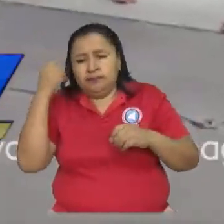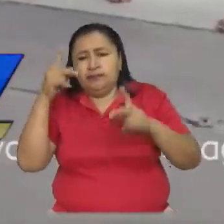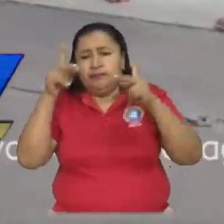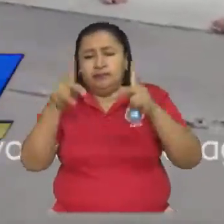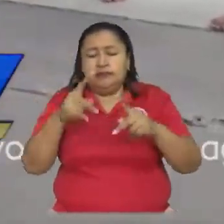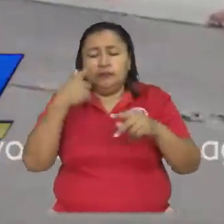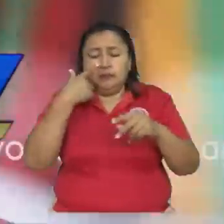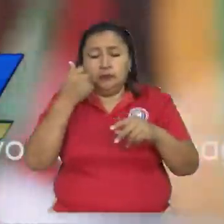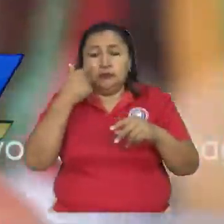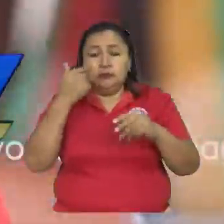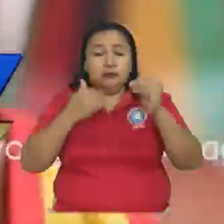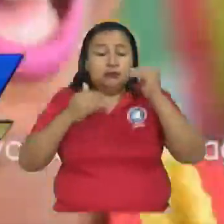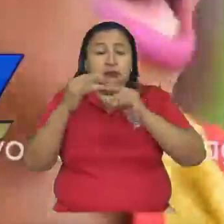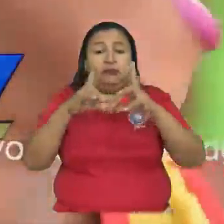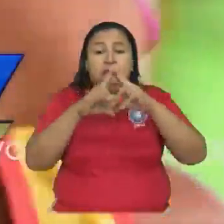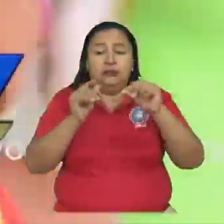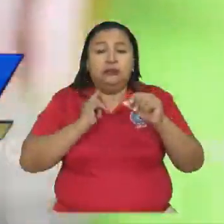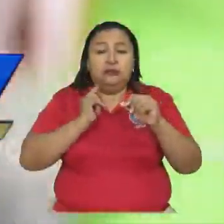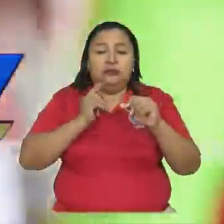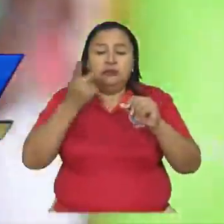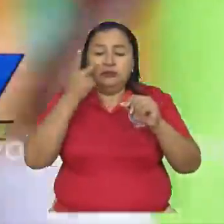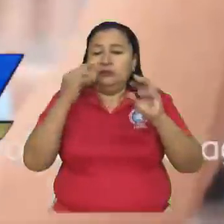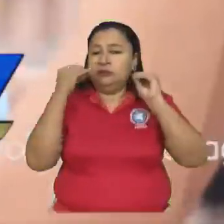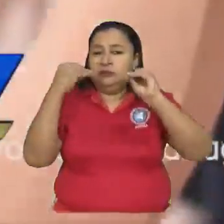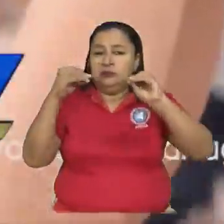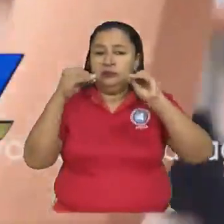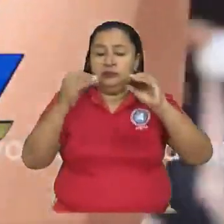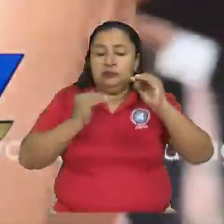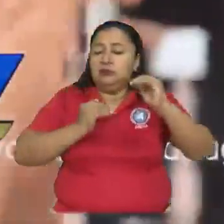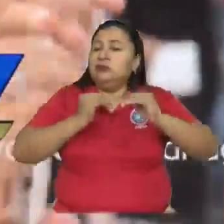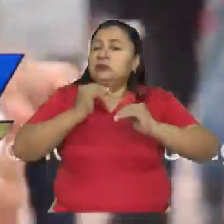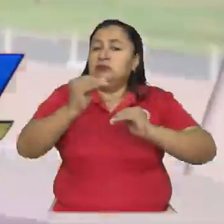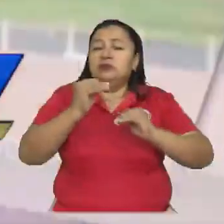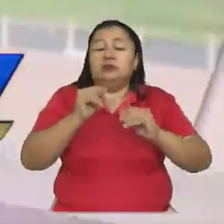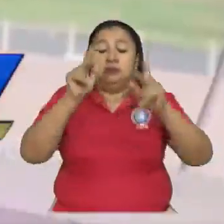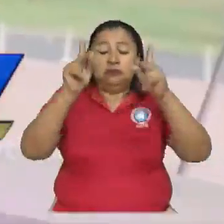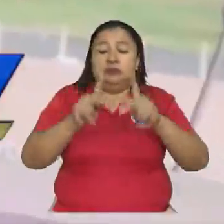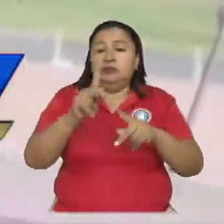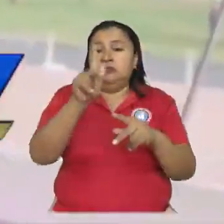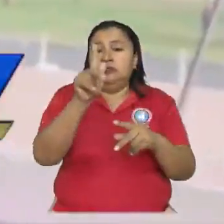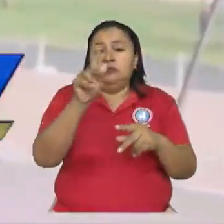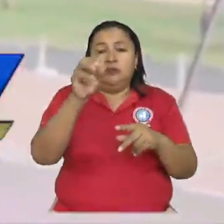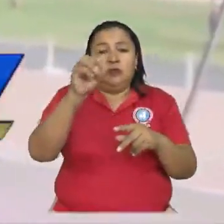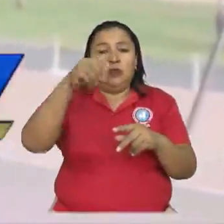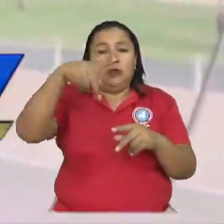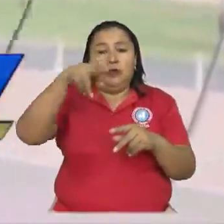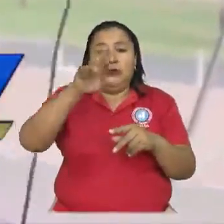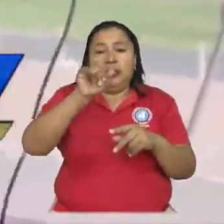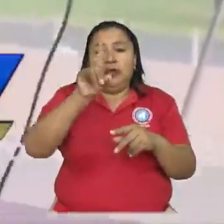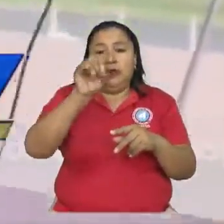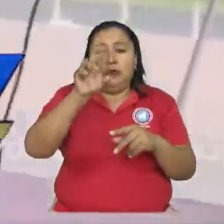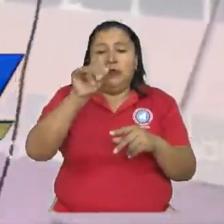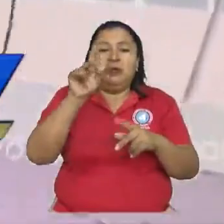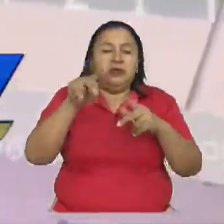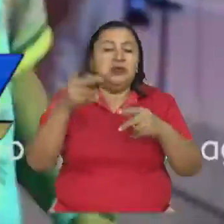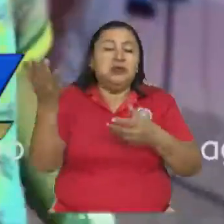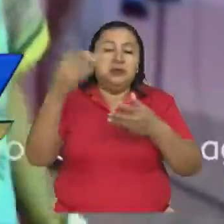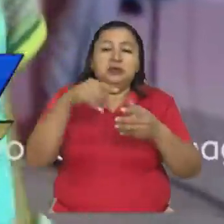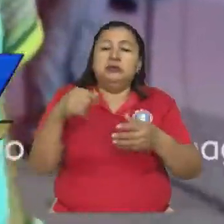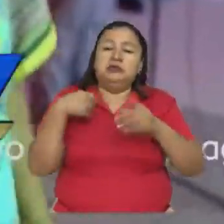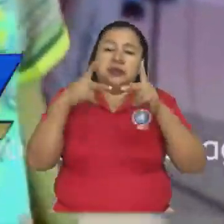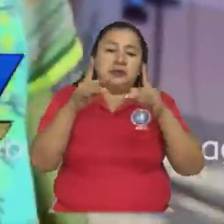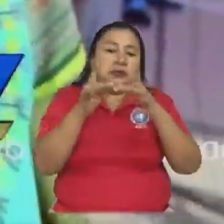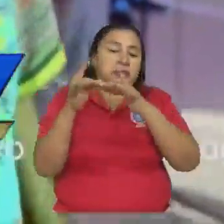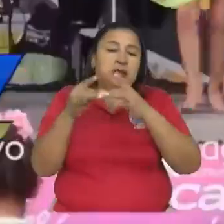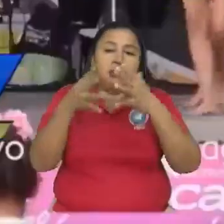más Nicaragua, que tiene que ver con educación un poco para los operadores también, sobre todo de Estados